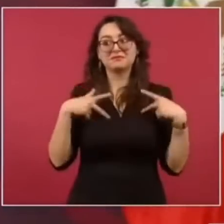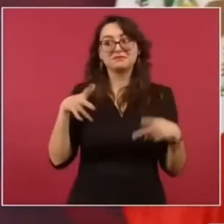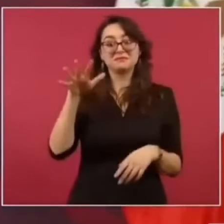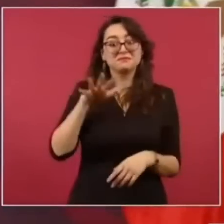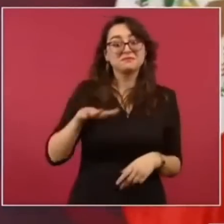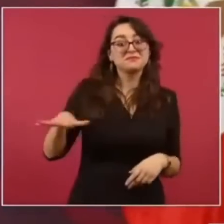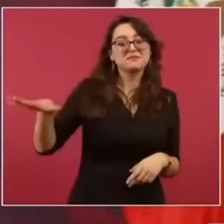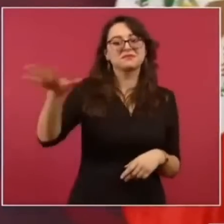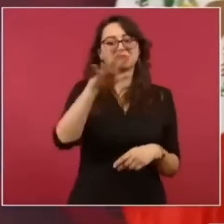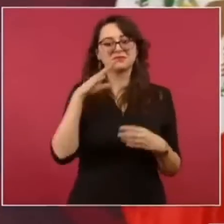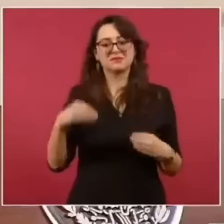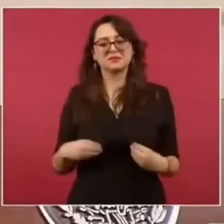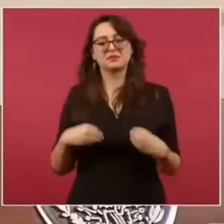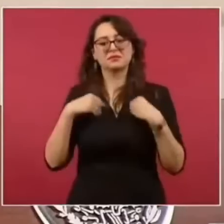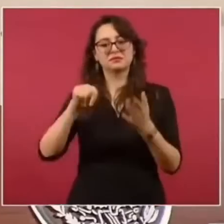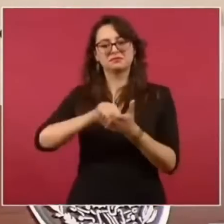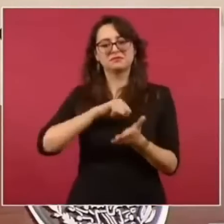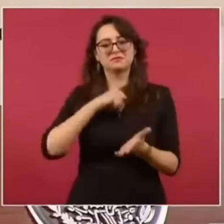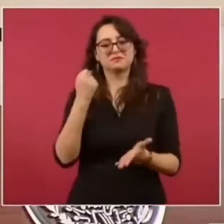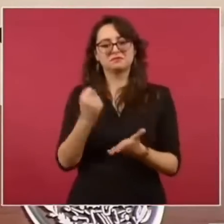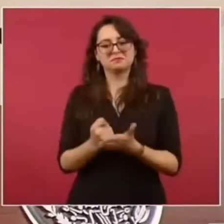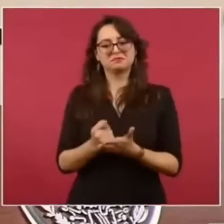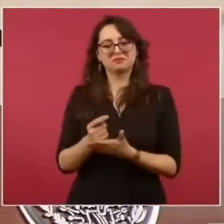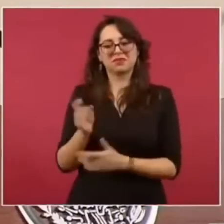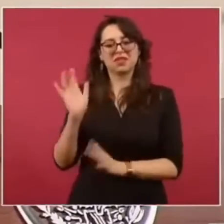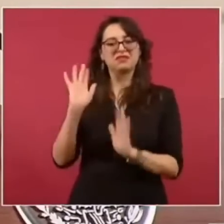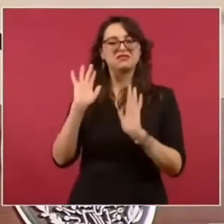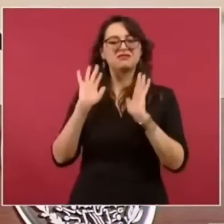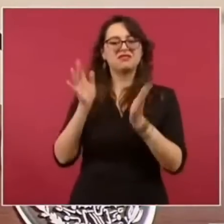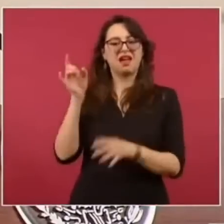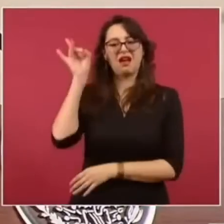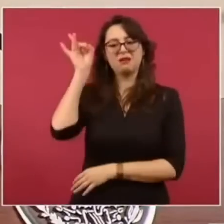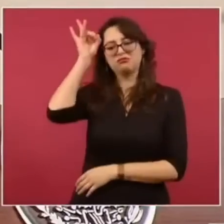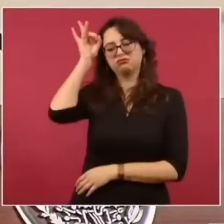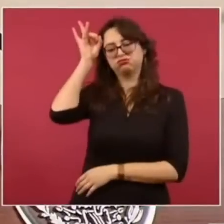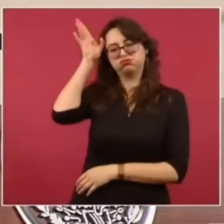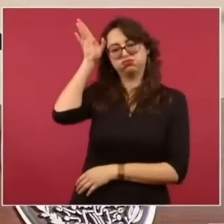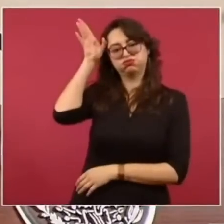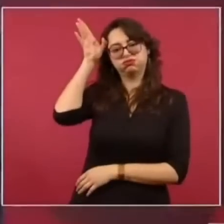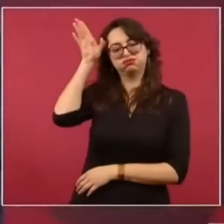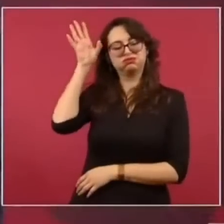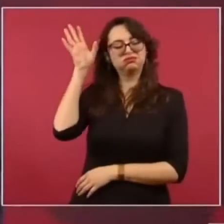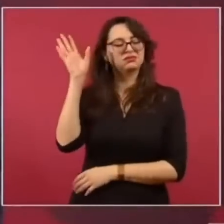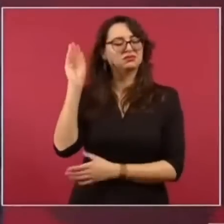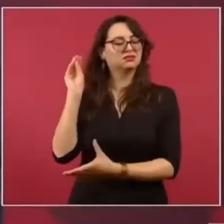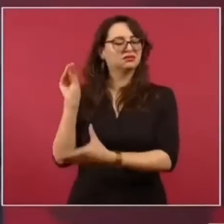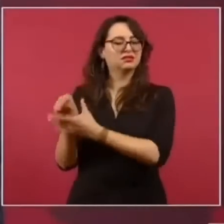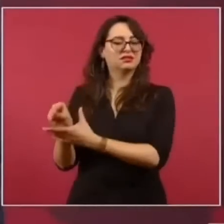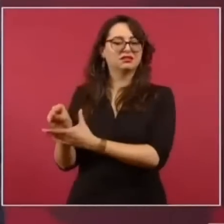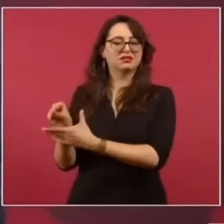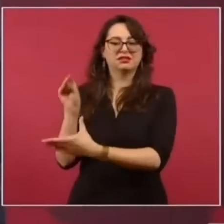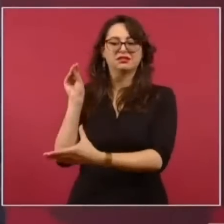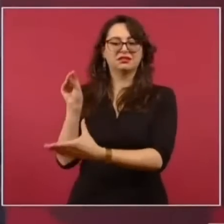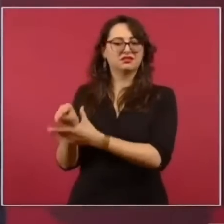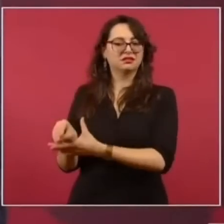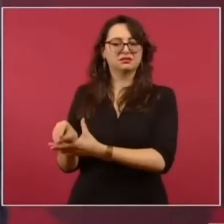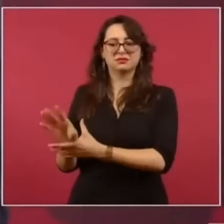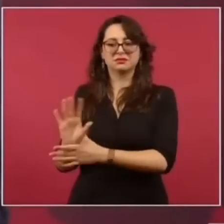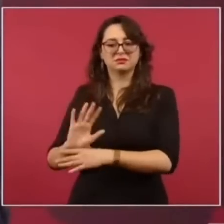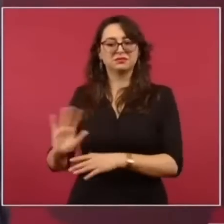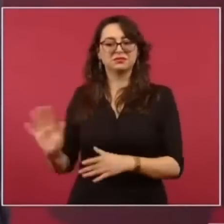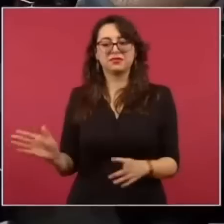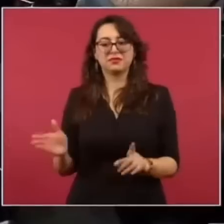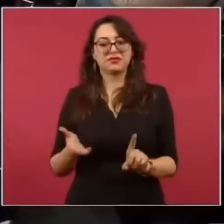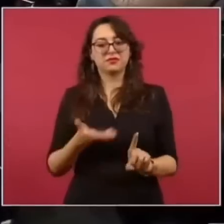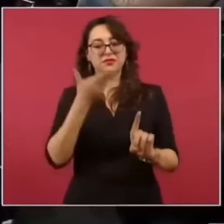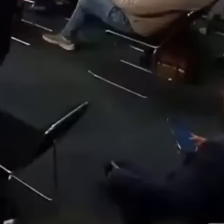consciente, ya lo demostró, no van a lograr nada. Además, el doctor Américo tiene